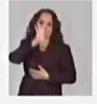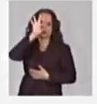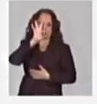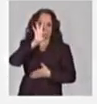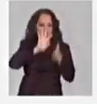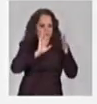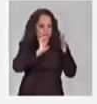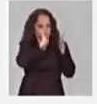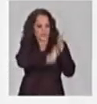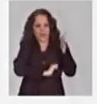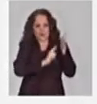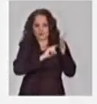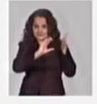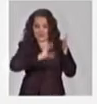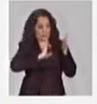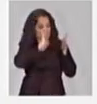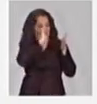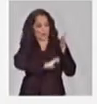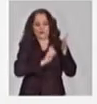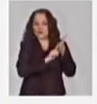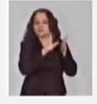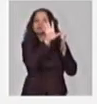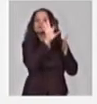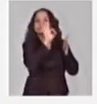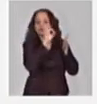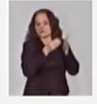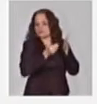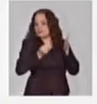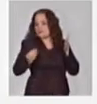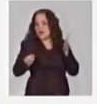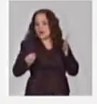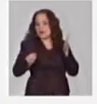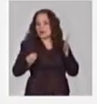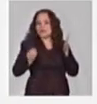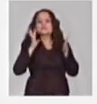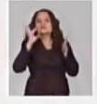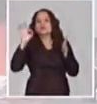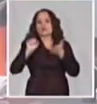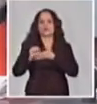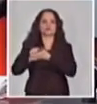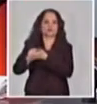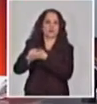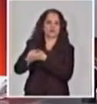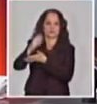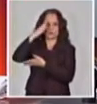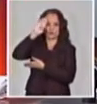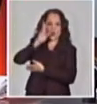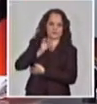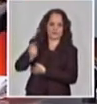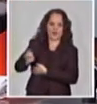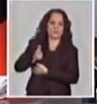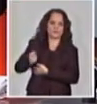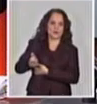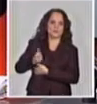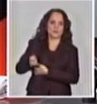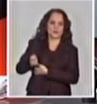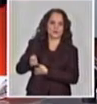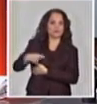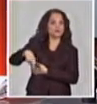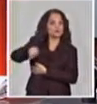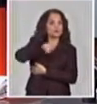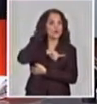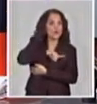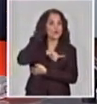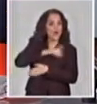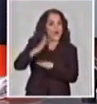seguridad social. Eso significa de que todos vamos a empezar a prefinanciar